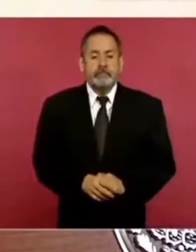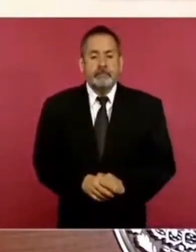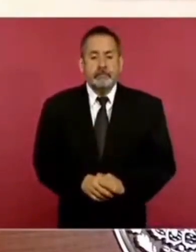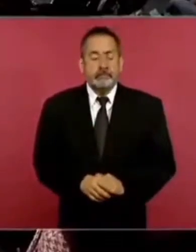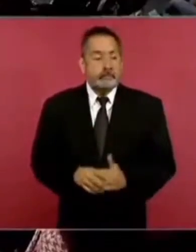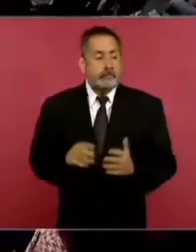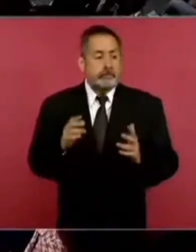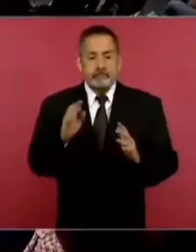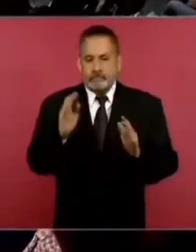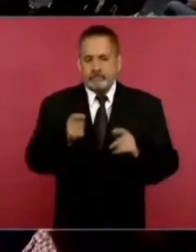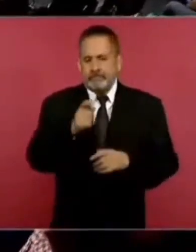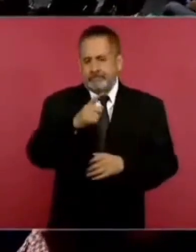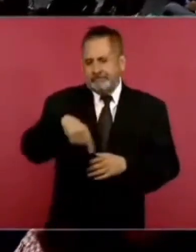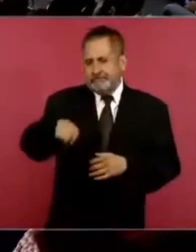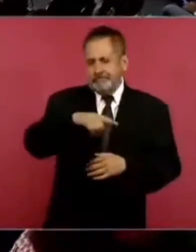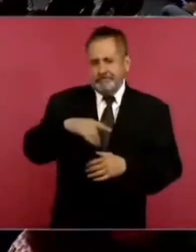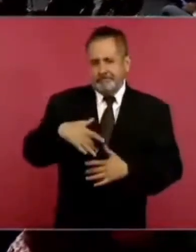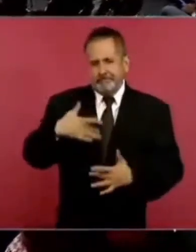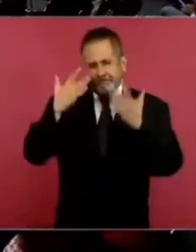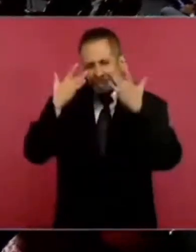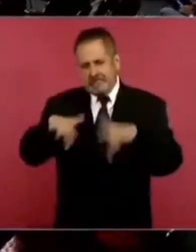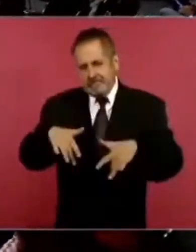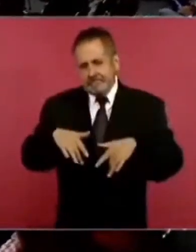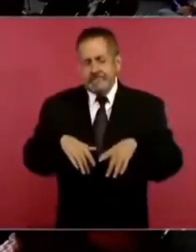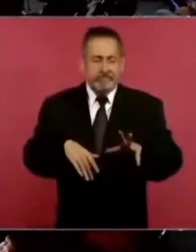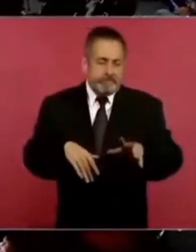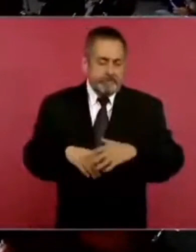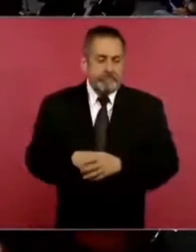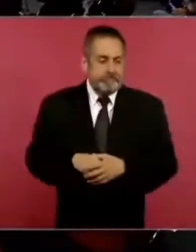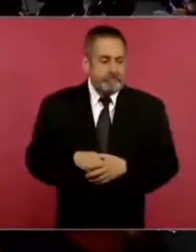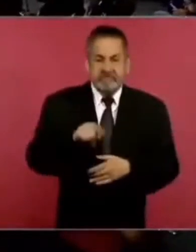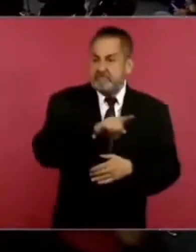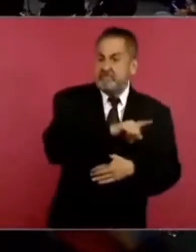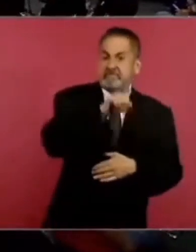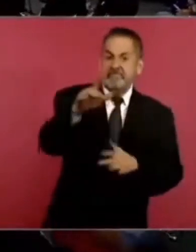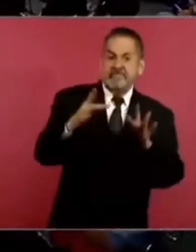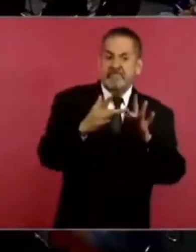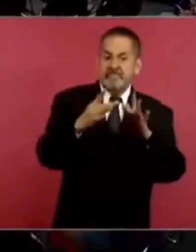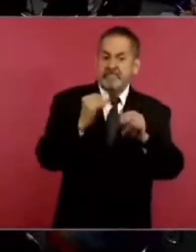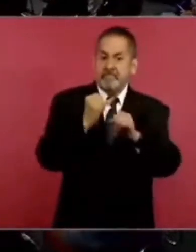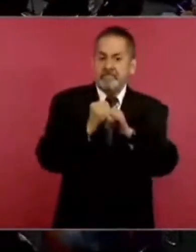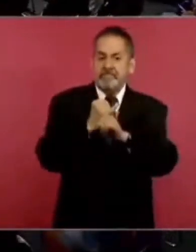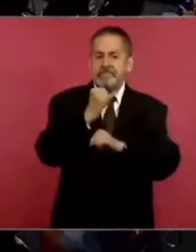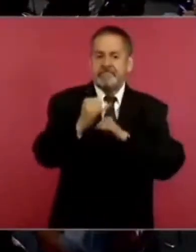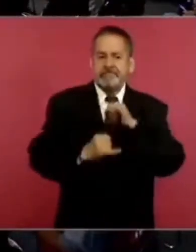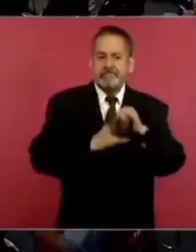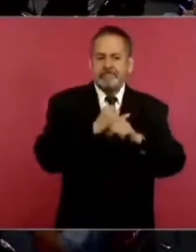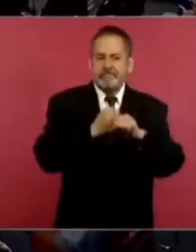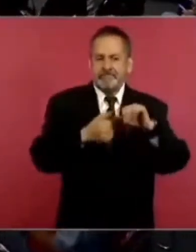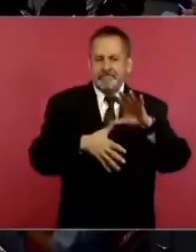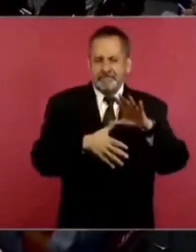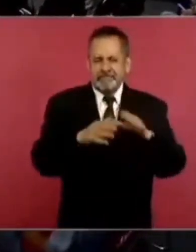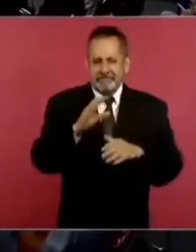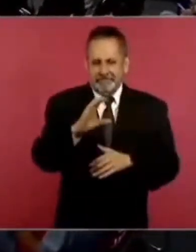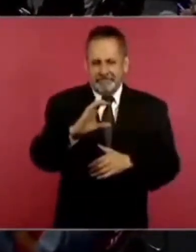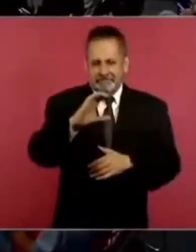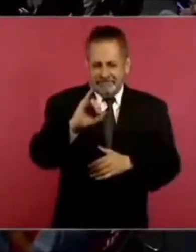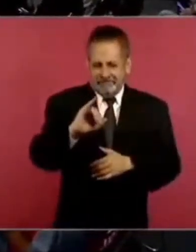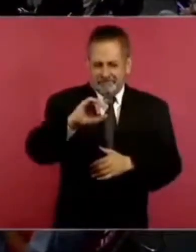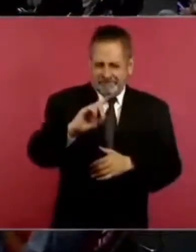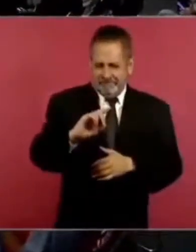renuncian, se van hasta los de la Interamericana en protesta, no